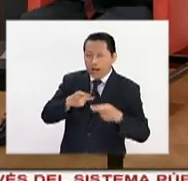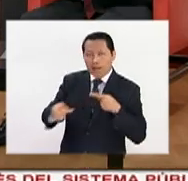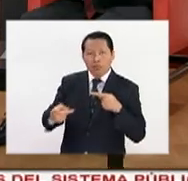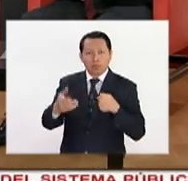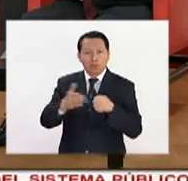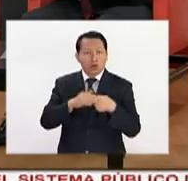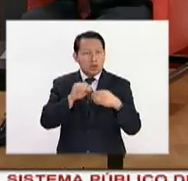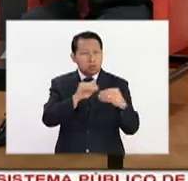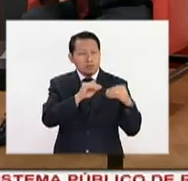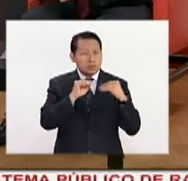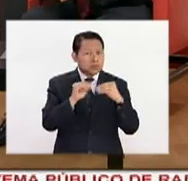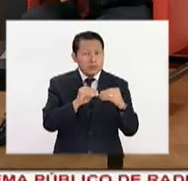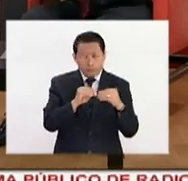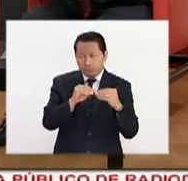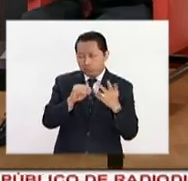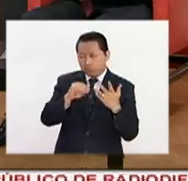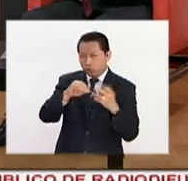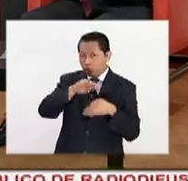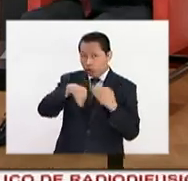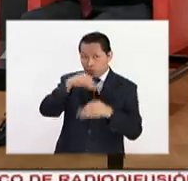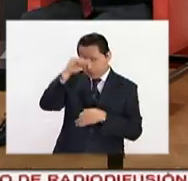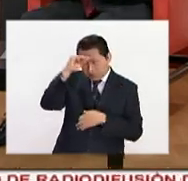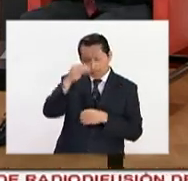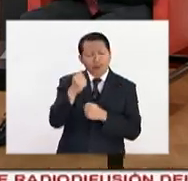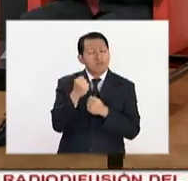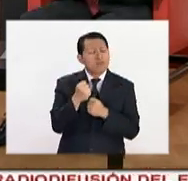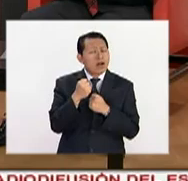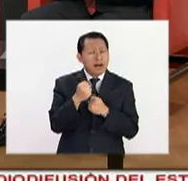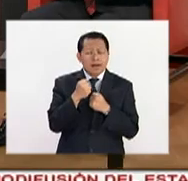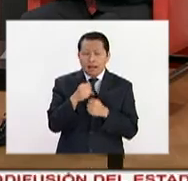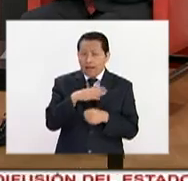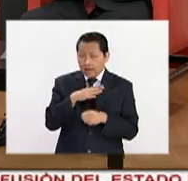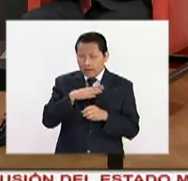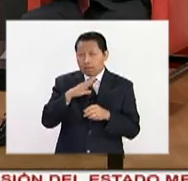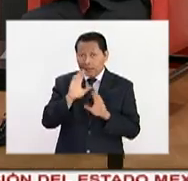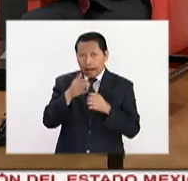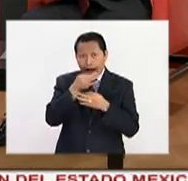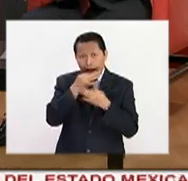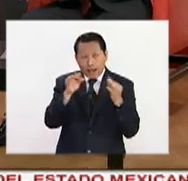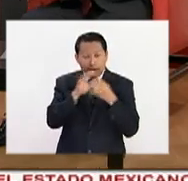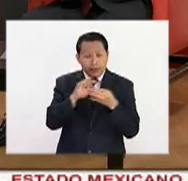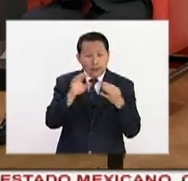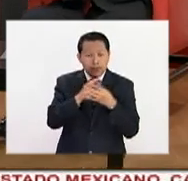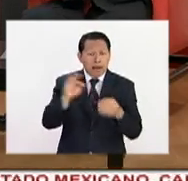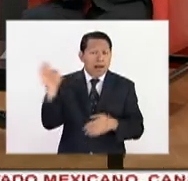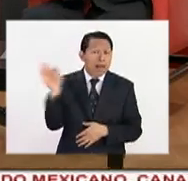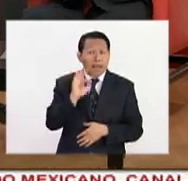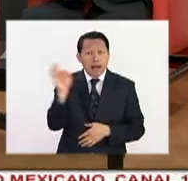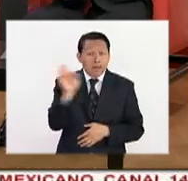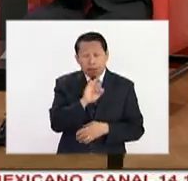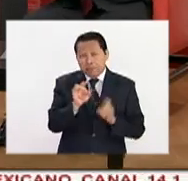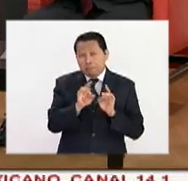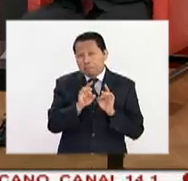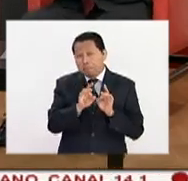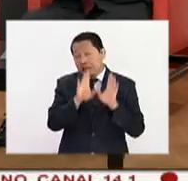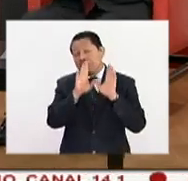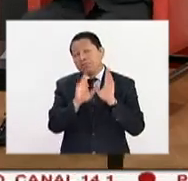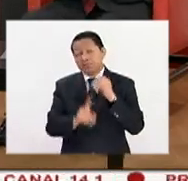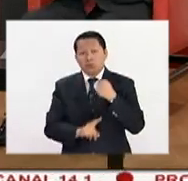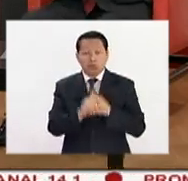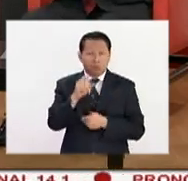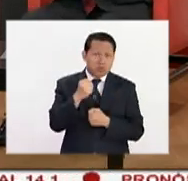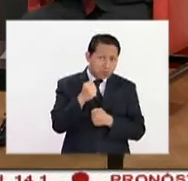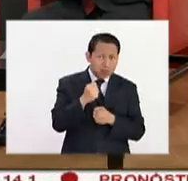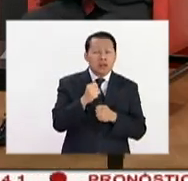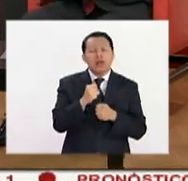que se prevé muy intensa y que, por supuesto, han habido mensajes de que uno podría descarrilar en un momento dado. Han habido mensajes también